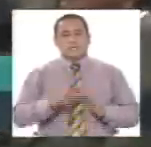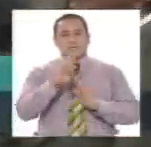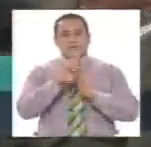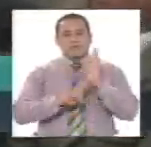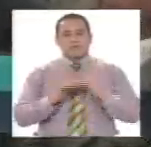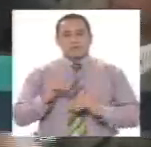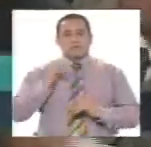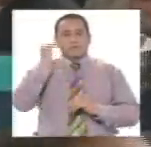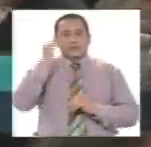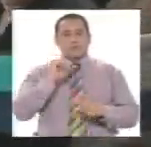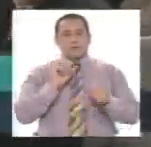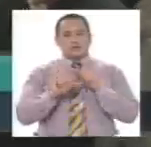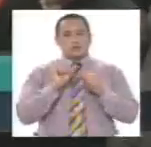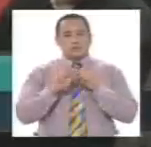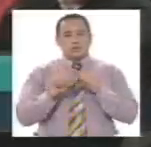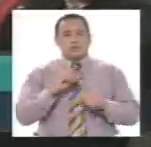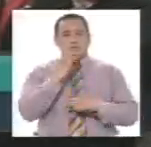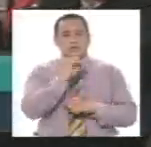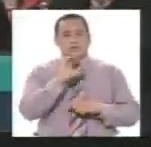Resolución Suprema número